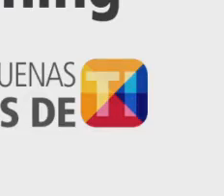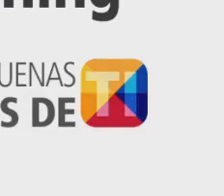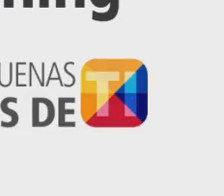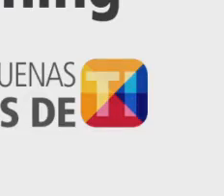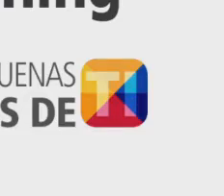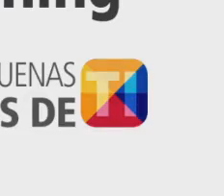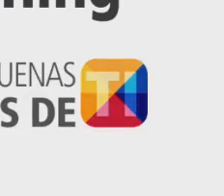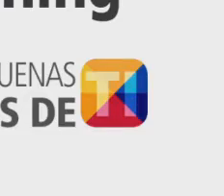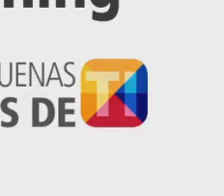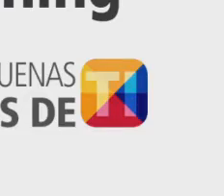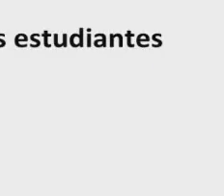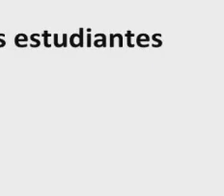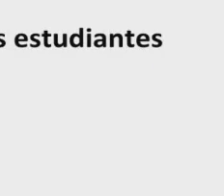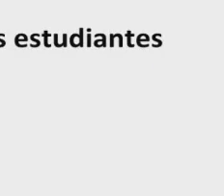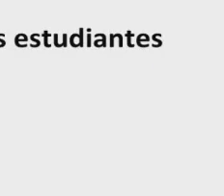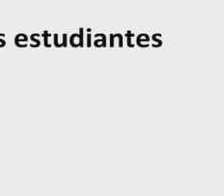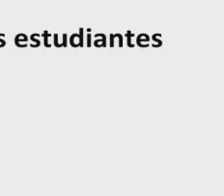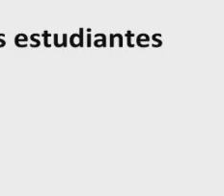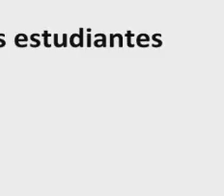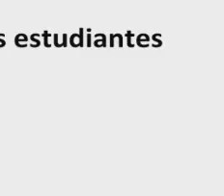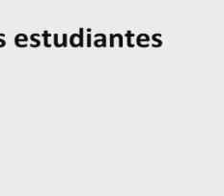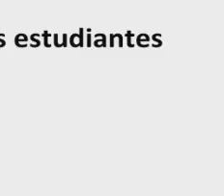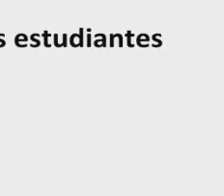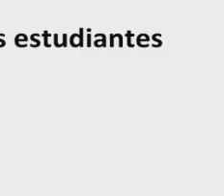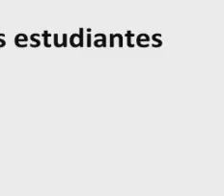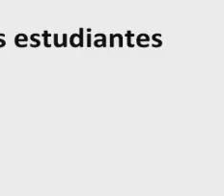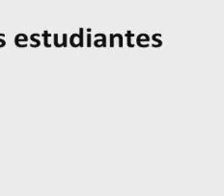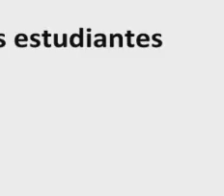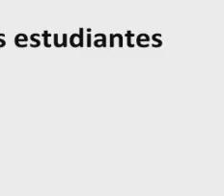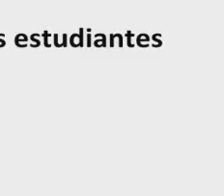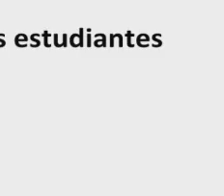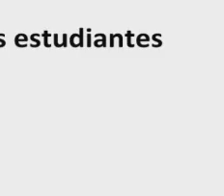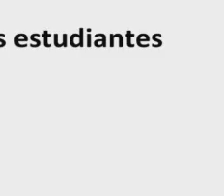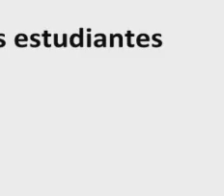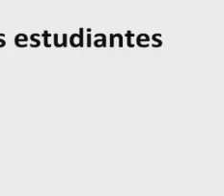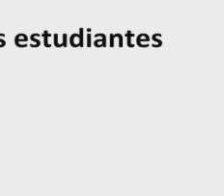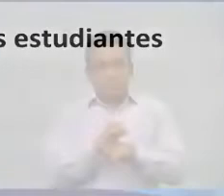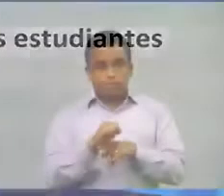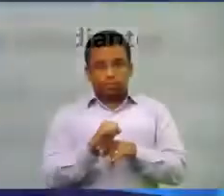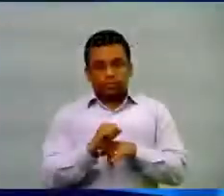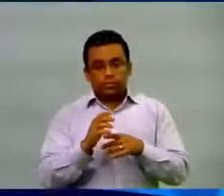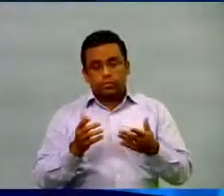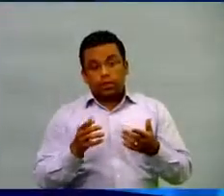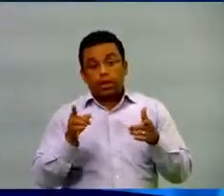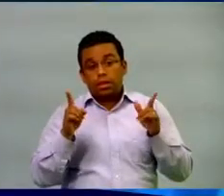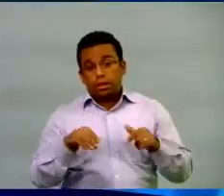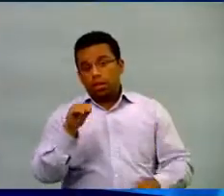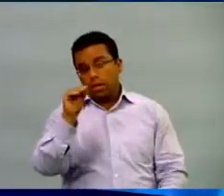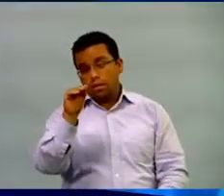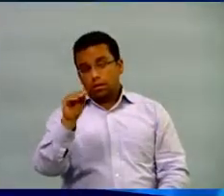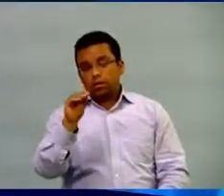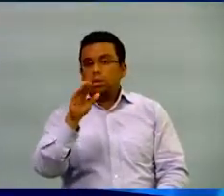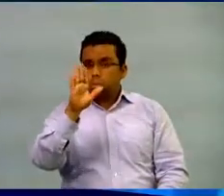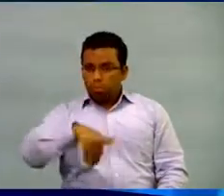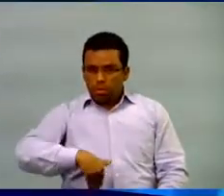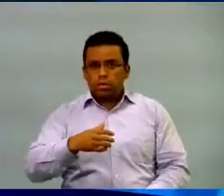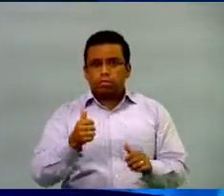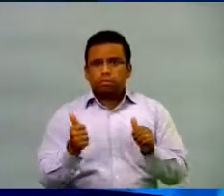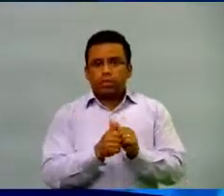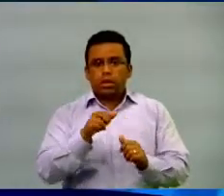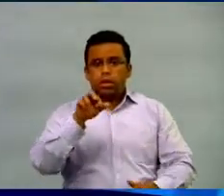y gobierno y buenas prácticas de TI. Y al final, además de invitarlos a que hagan parte de Renata, de